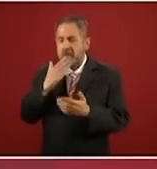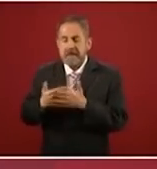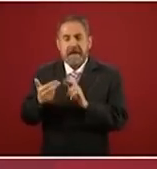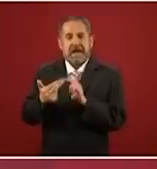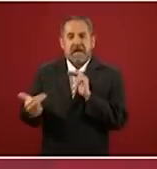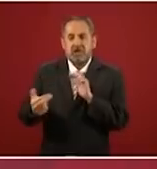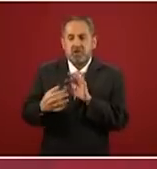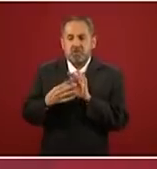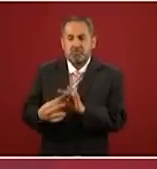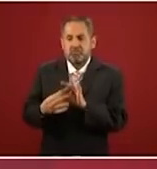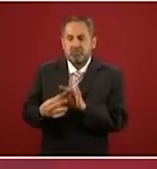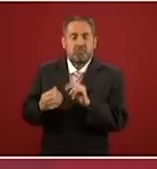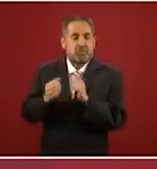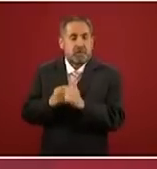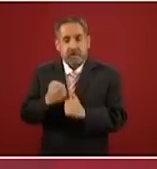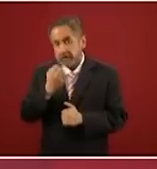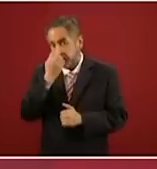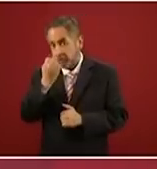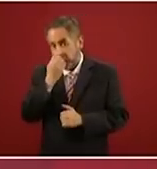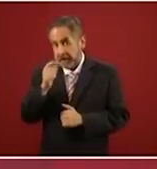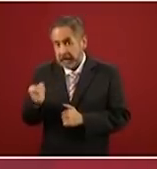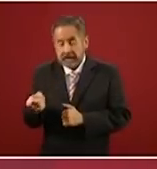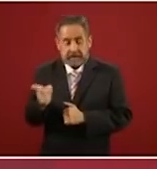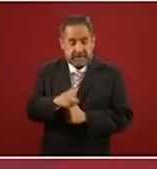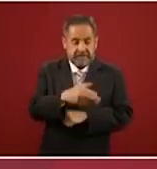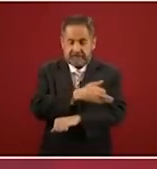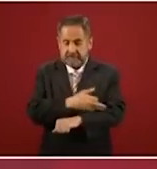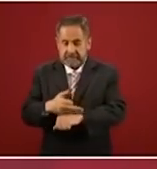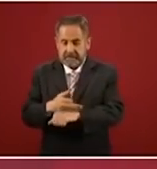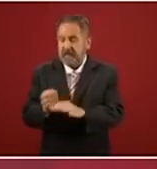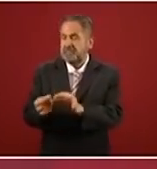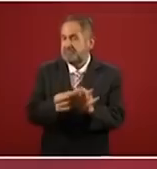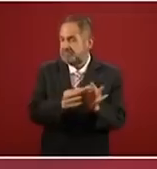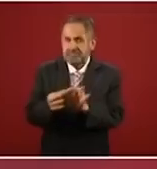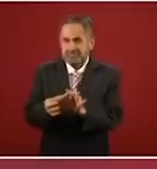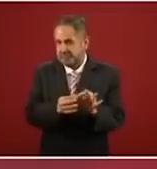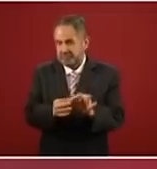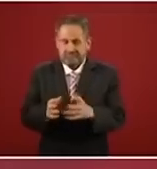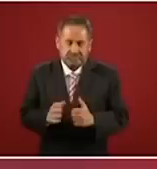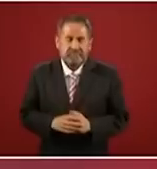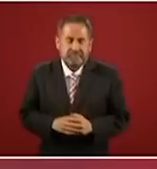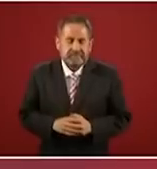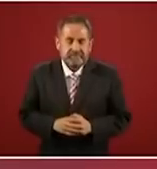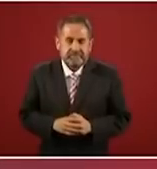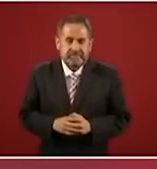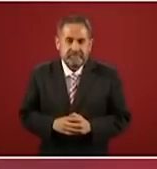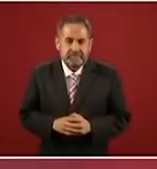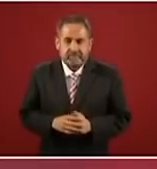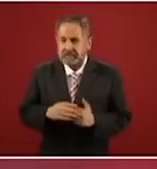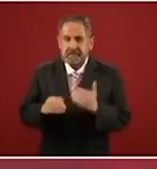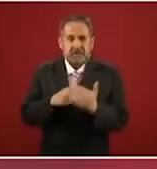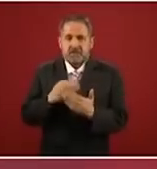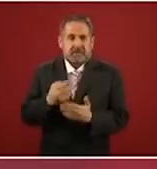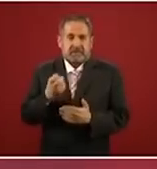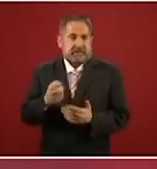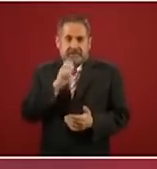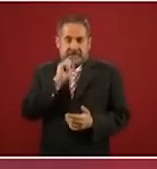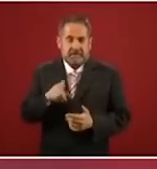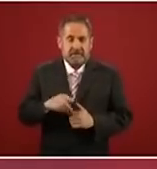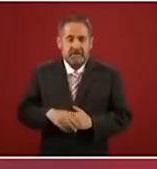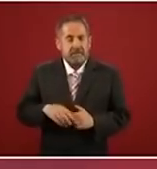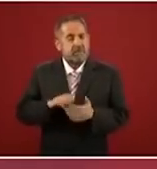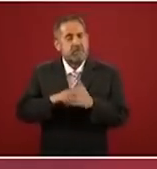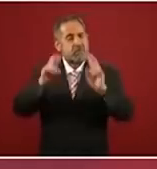estrecha entre escuela y familias y esto es en todo porque si tomamos el